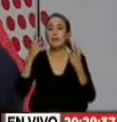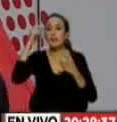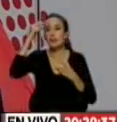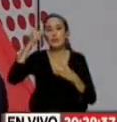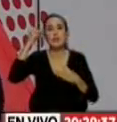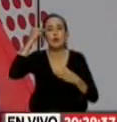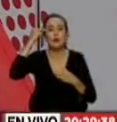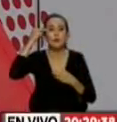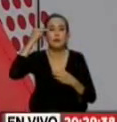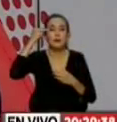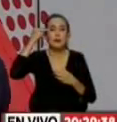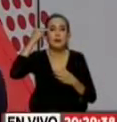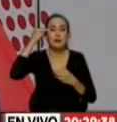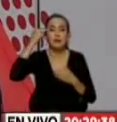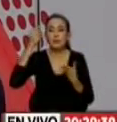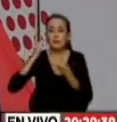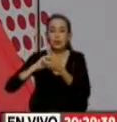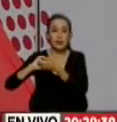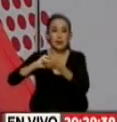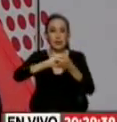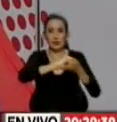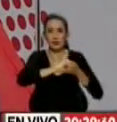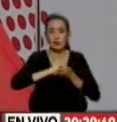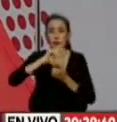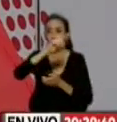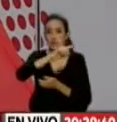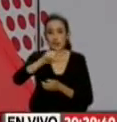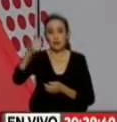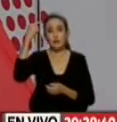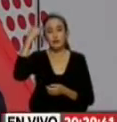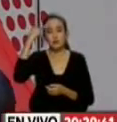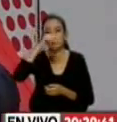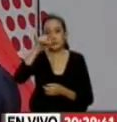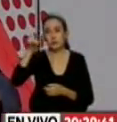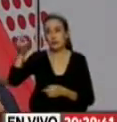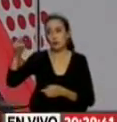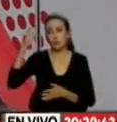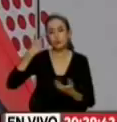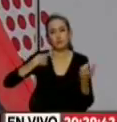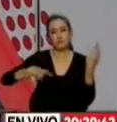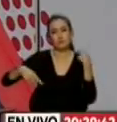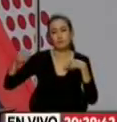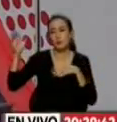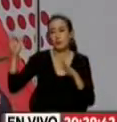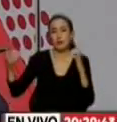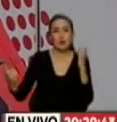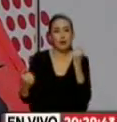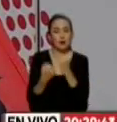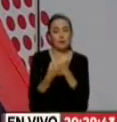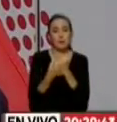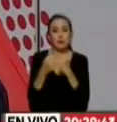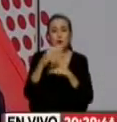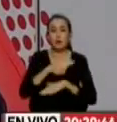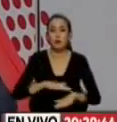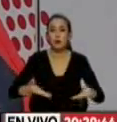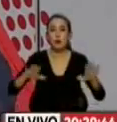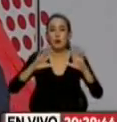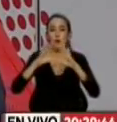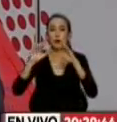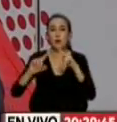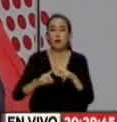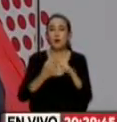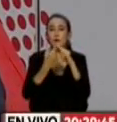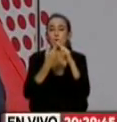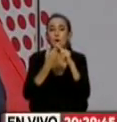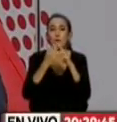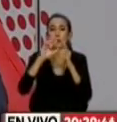es trata de apadrinarse, hacerse creer que ellos son las víctimas y que van a ayudar a una población que desde que comenzó